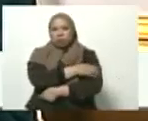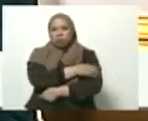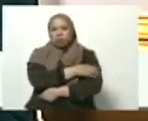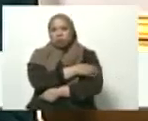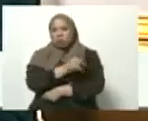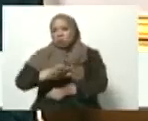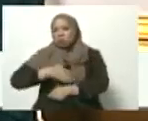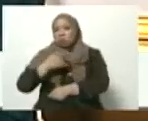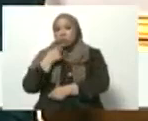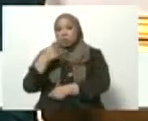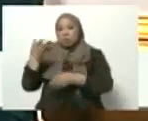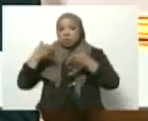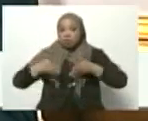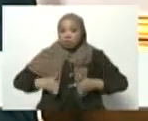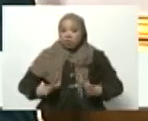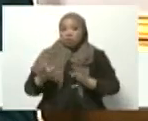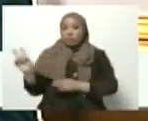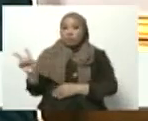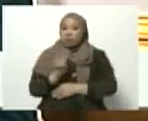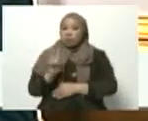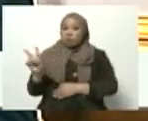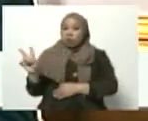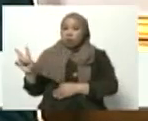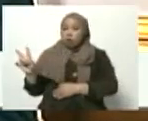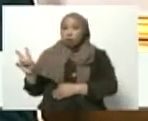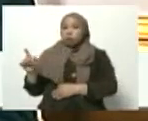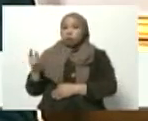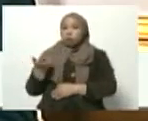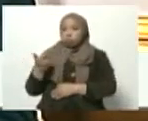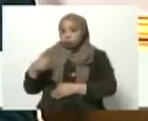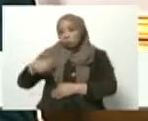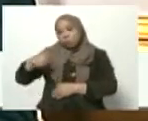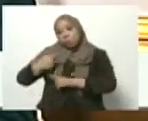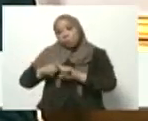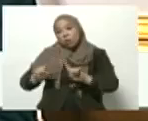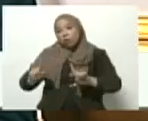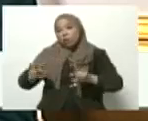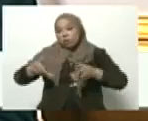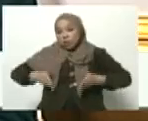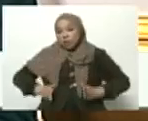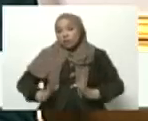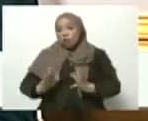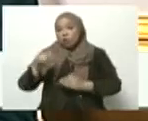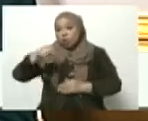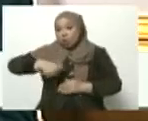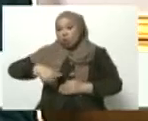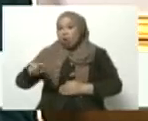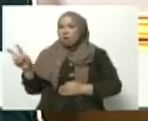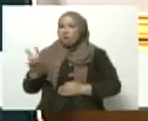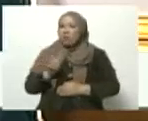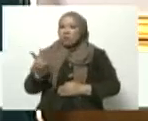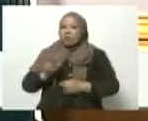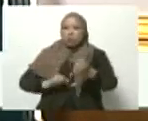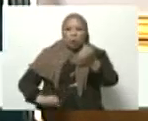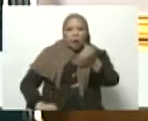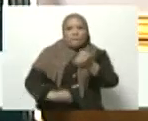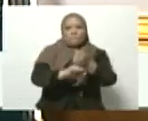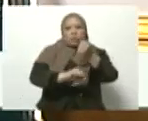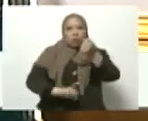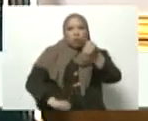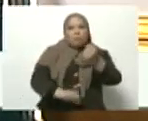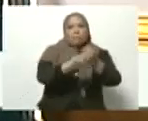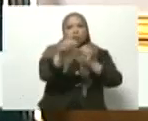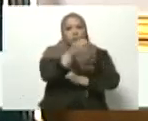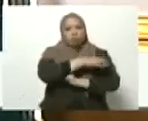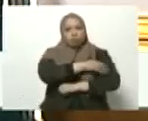venezolanos, pero que nacieron en esta tierra y que fueron vasallos, lacayos,